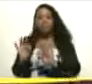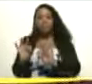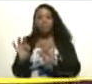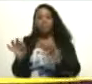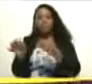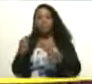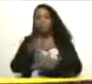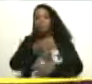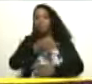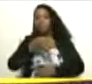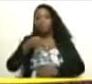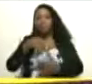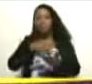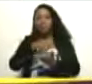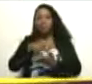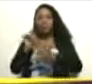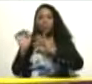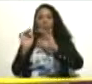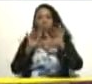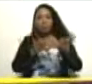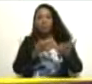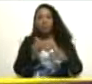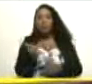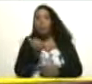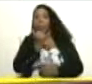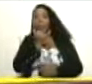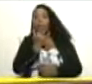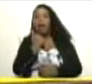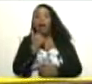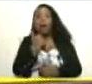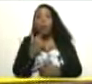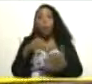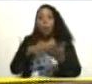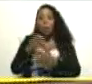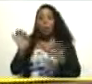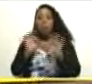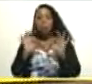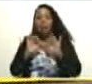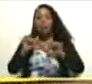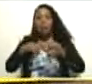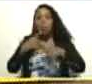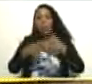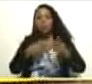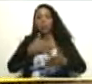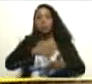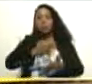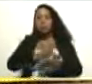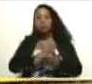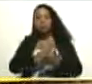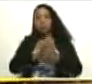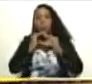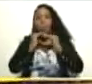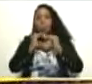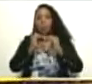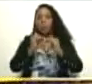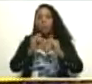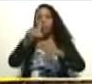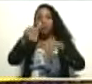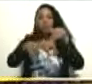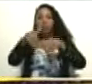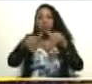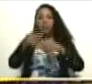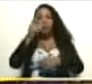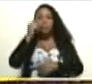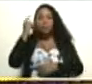extraordinaria participación sin precedente en este proceso electoral inédito de los electores